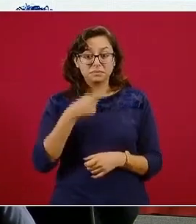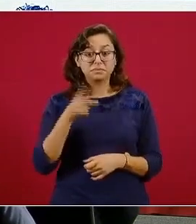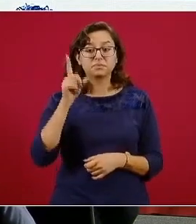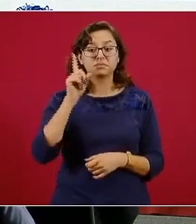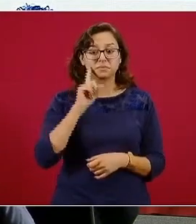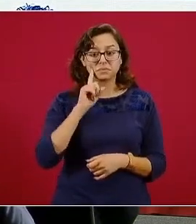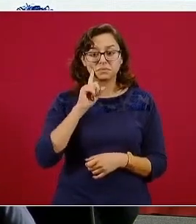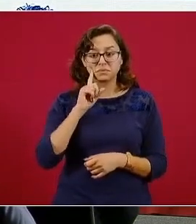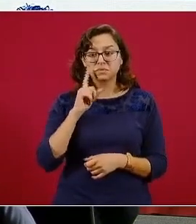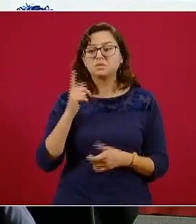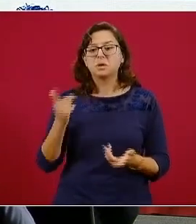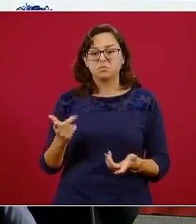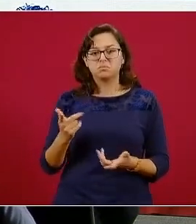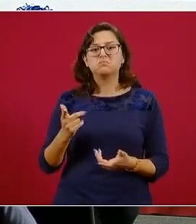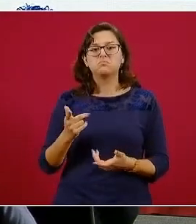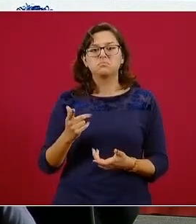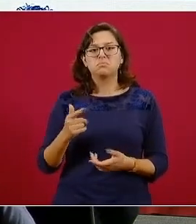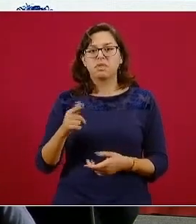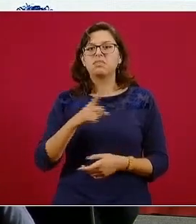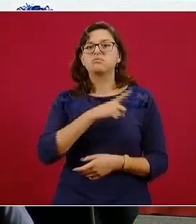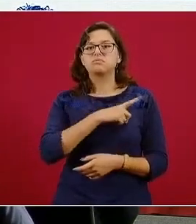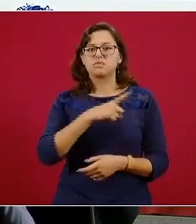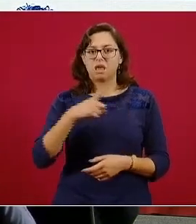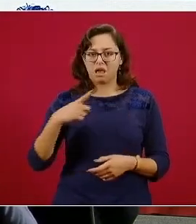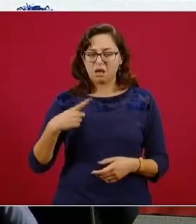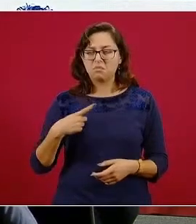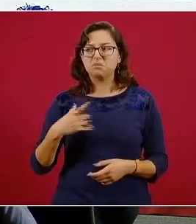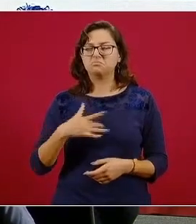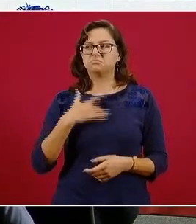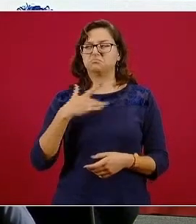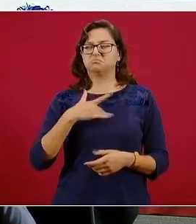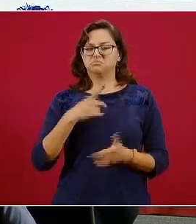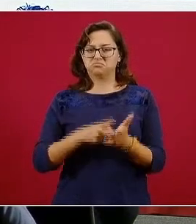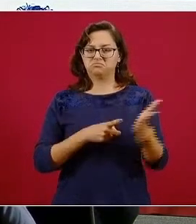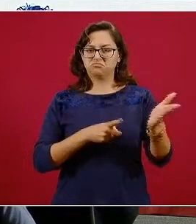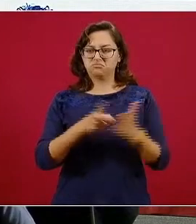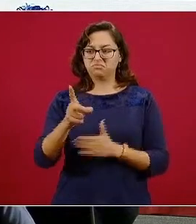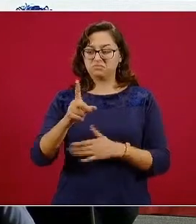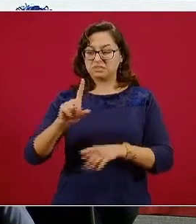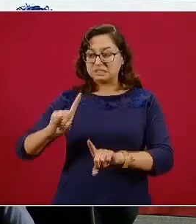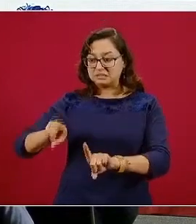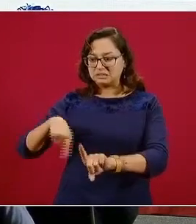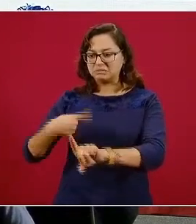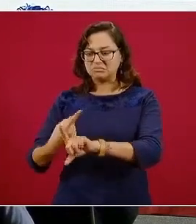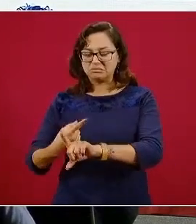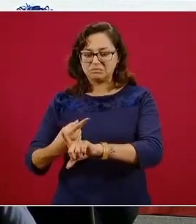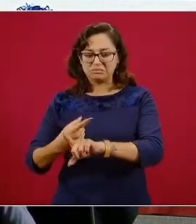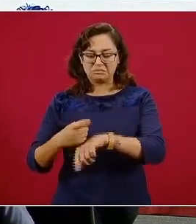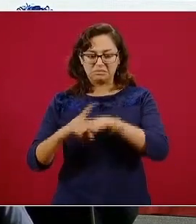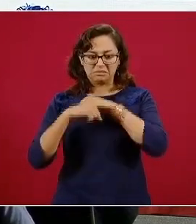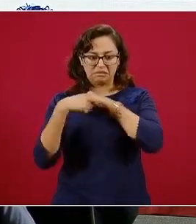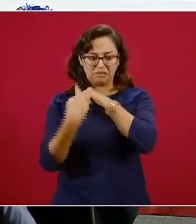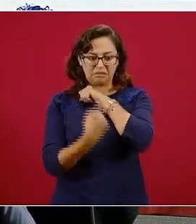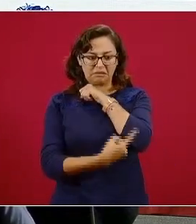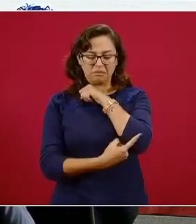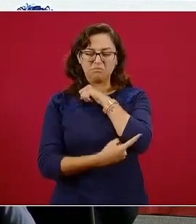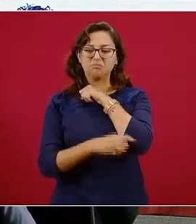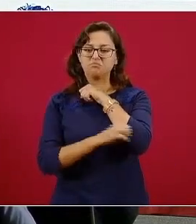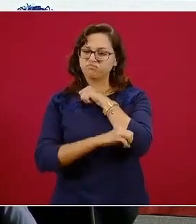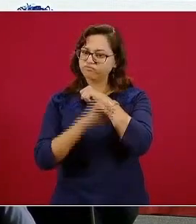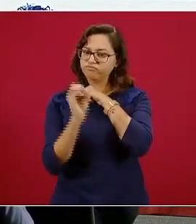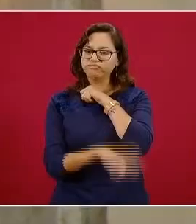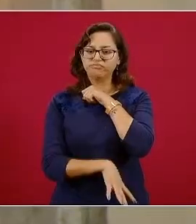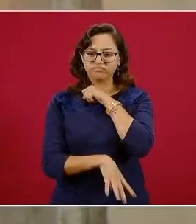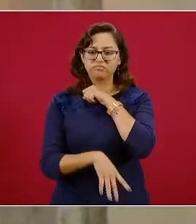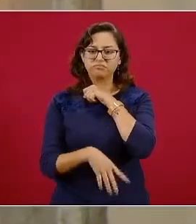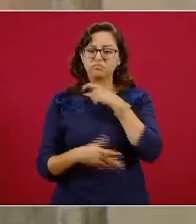el derecho a interrumpir un embarazo forzado y acceder a los servicios oportunos y gratuitos de aborto